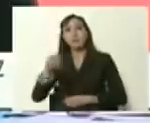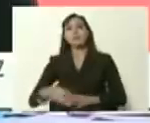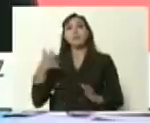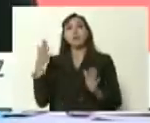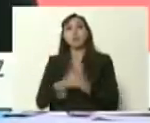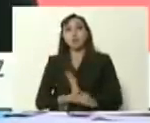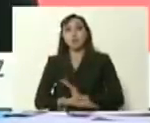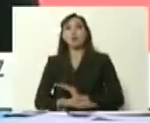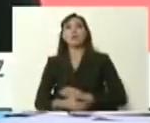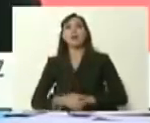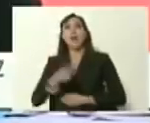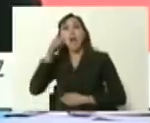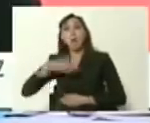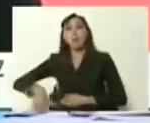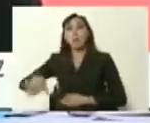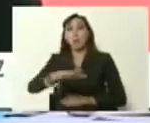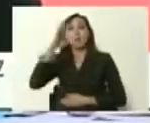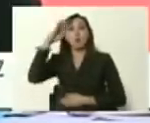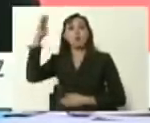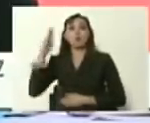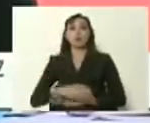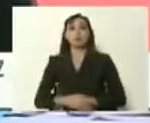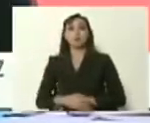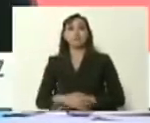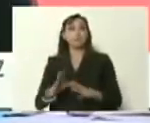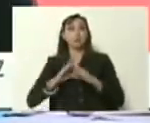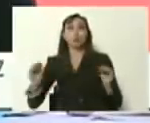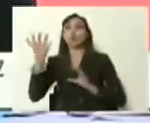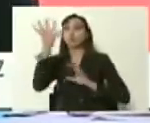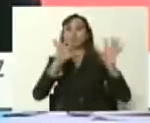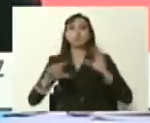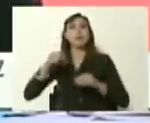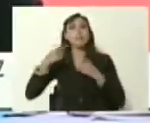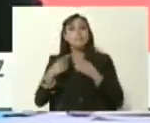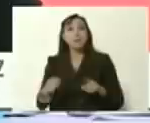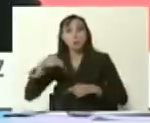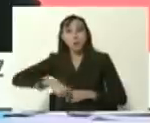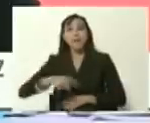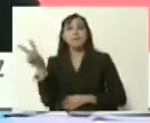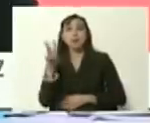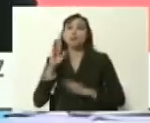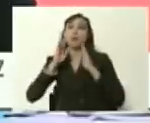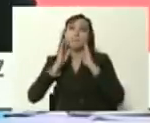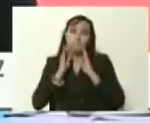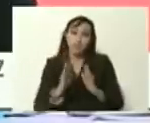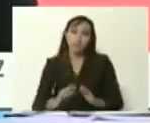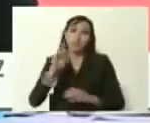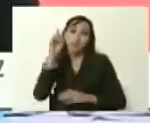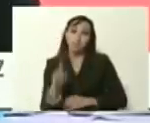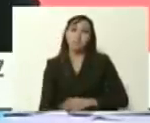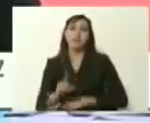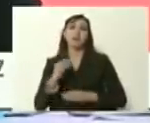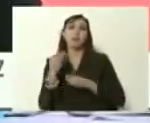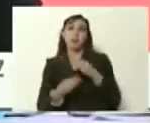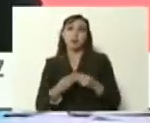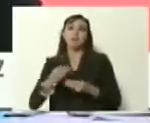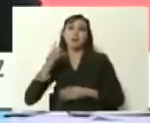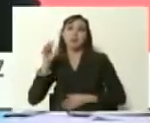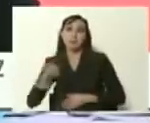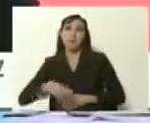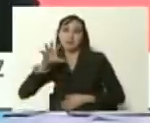la condición de pueblo de Dios, como son todos los pueblos del mundo, pero Venezuela es bendecido también por su condición de pueblo de